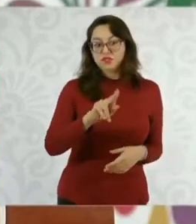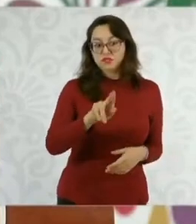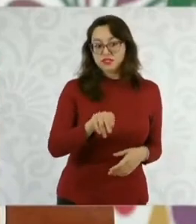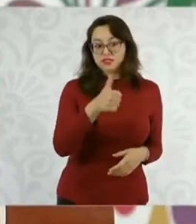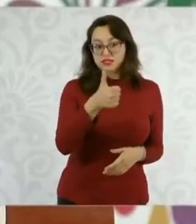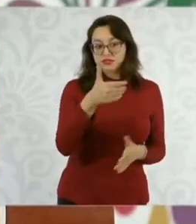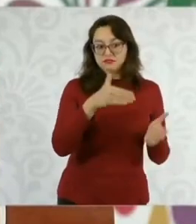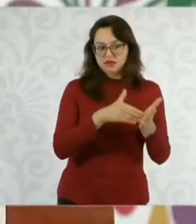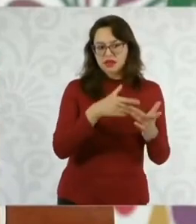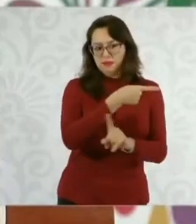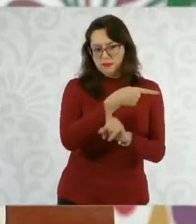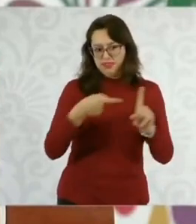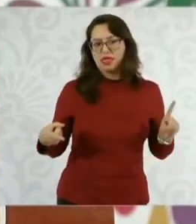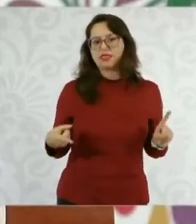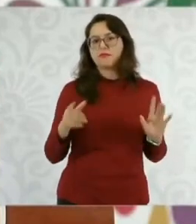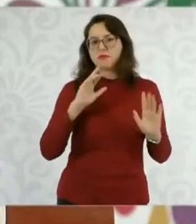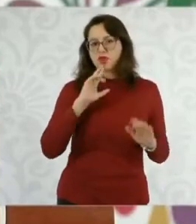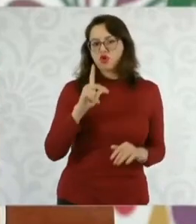86,000 casillas,